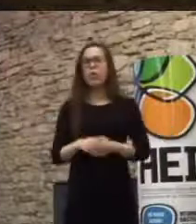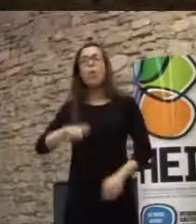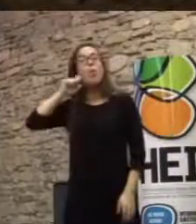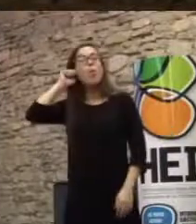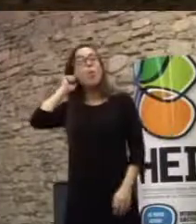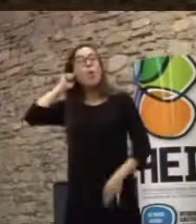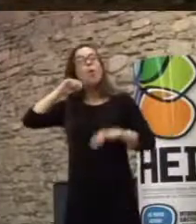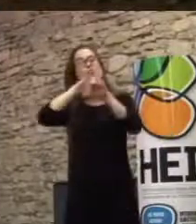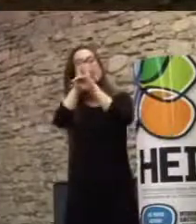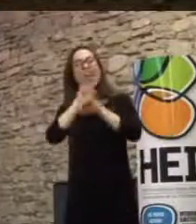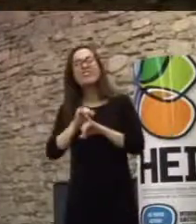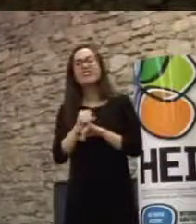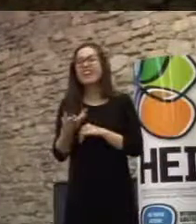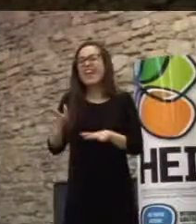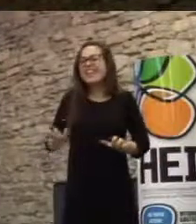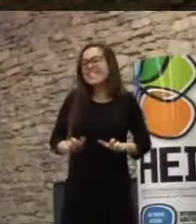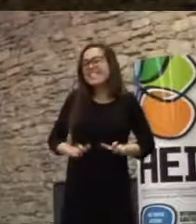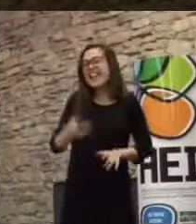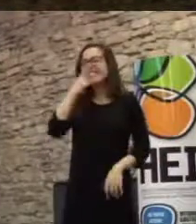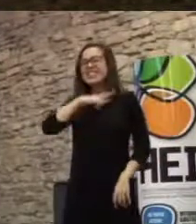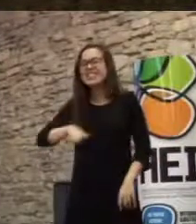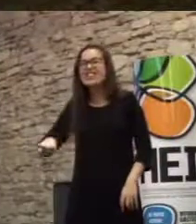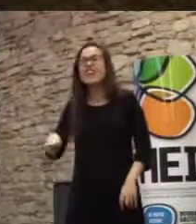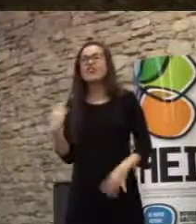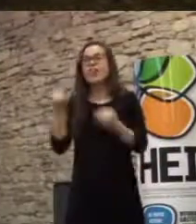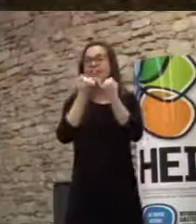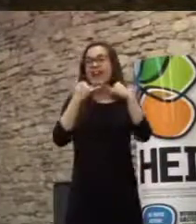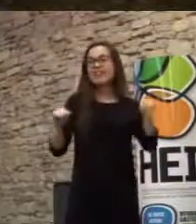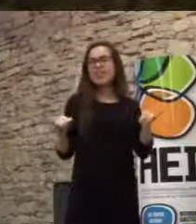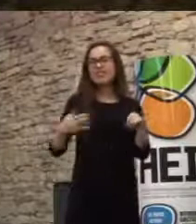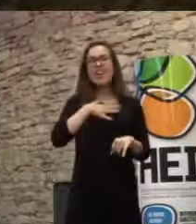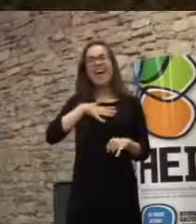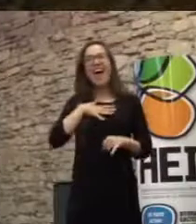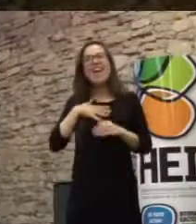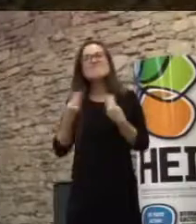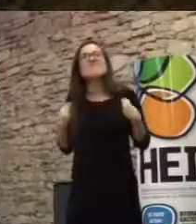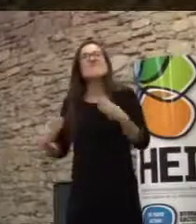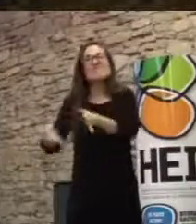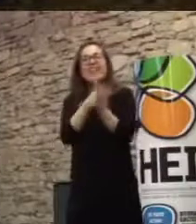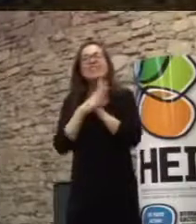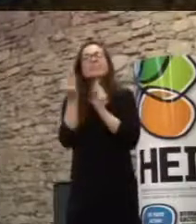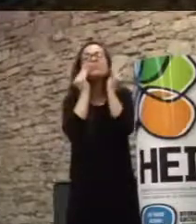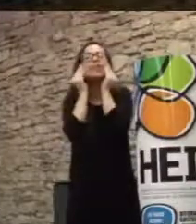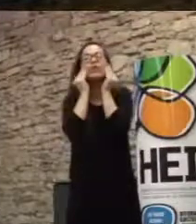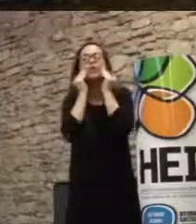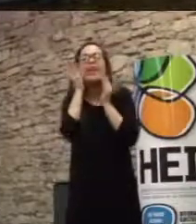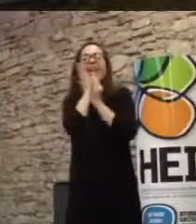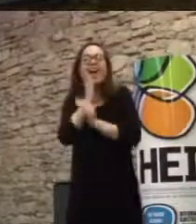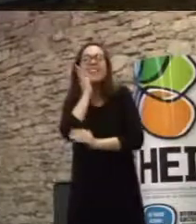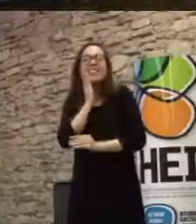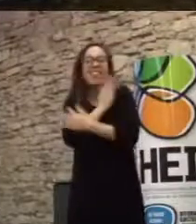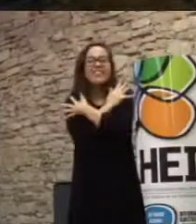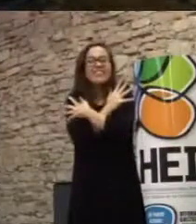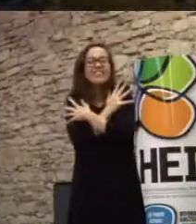la risa de un niño celebración armonía besos caricias ternura